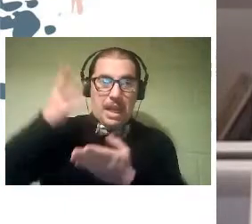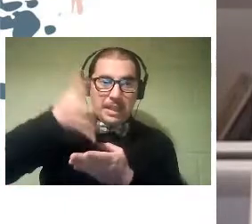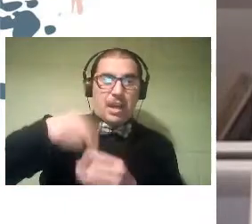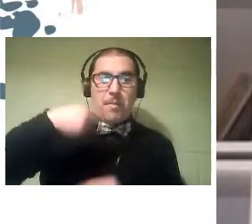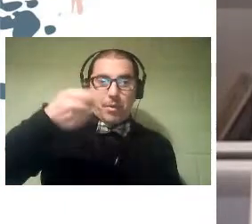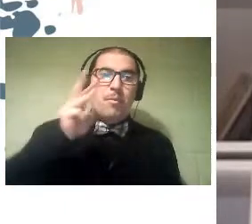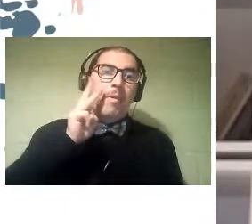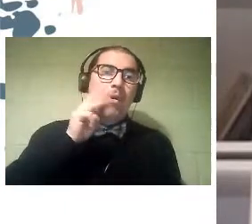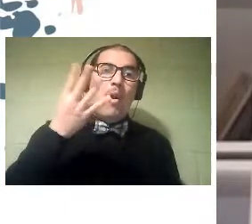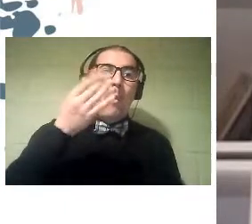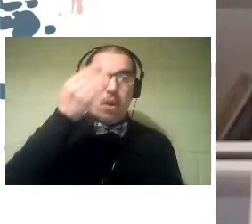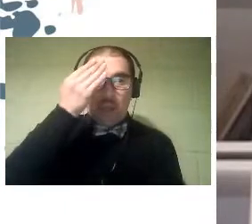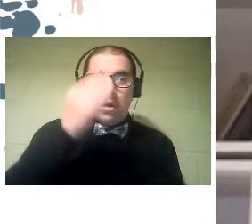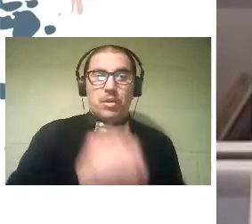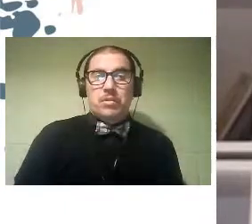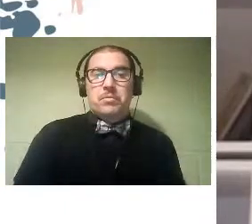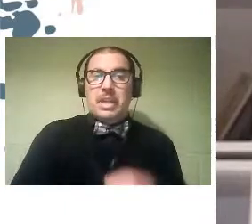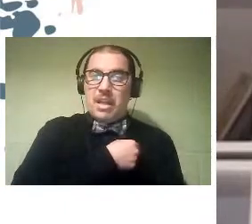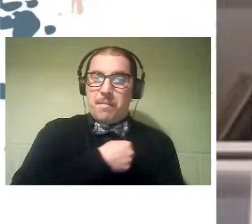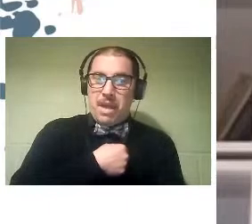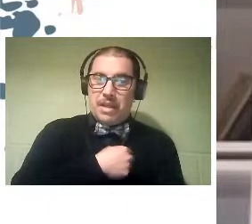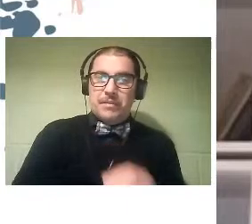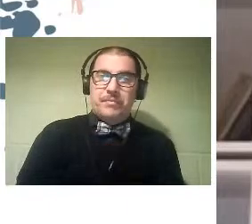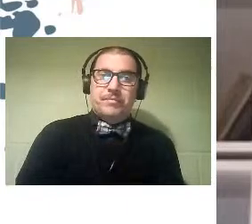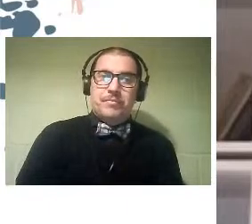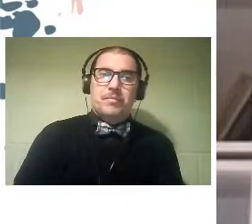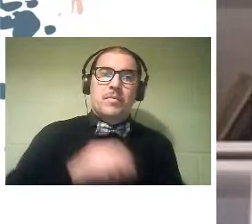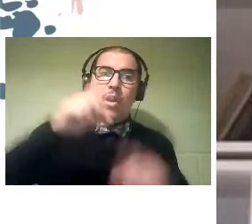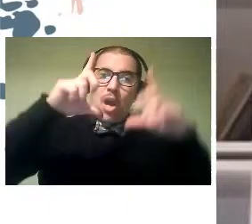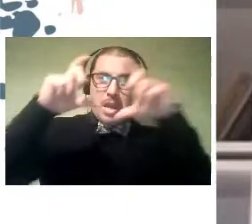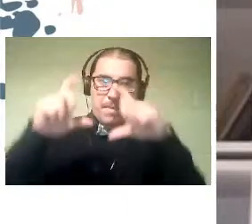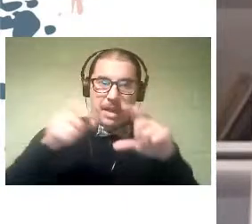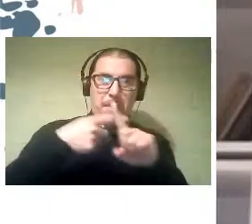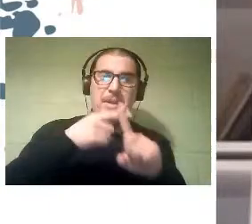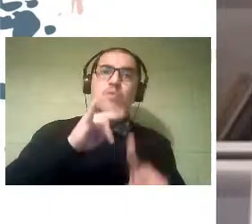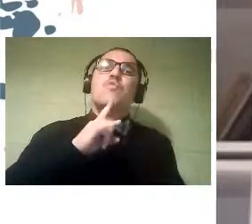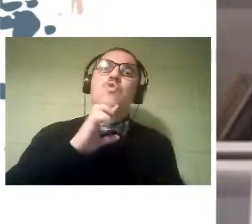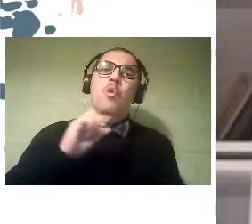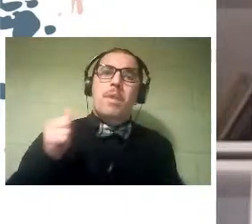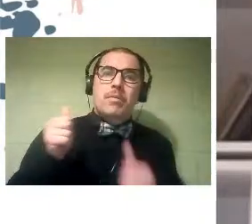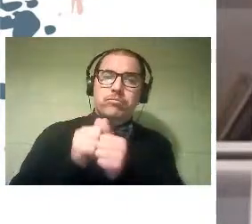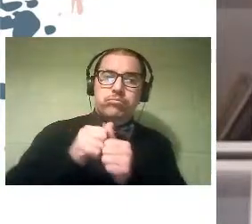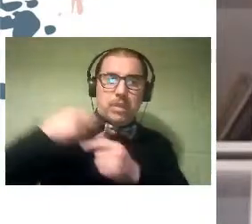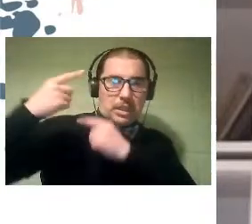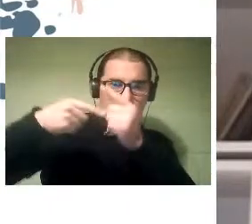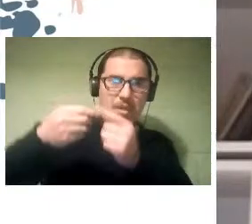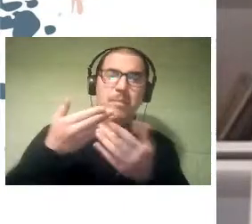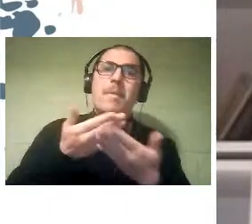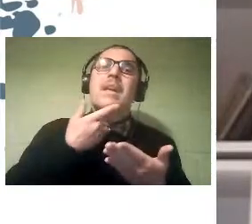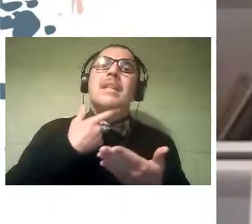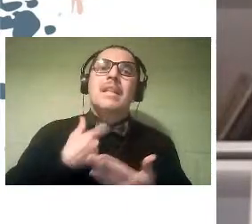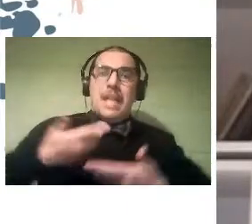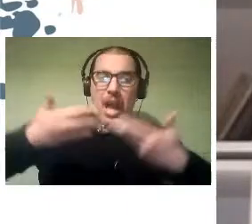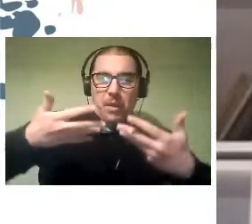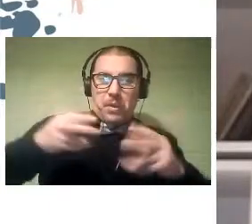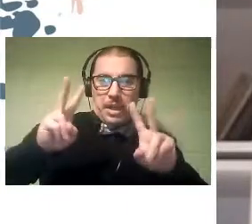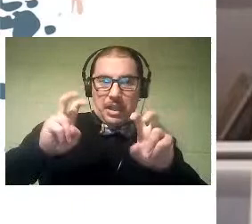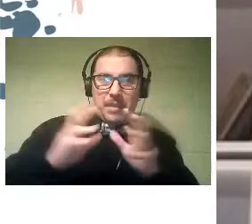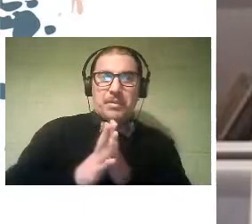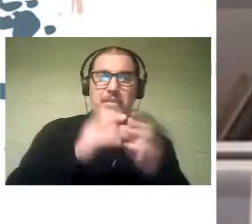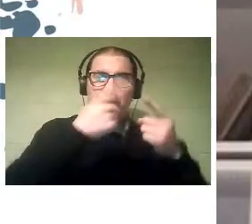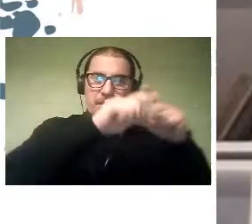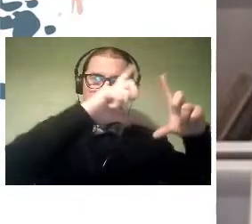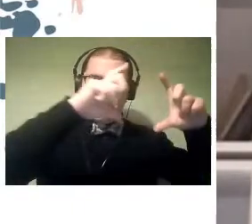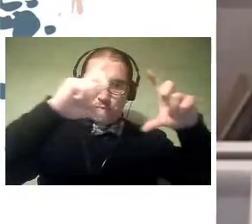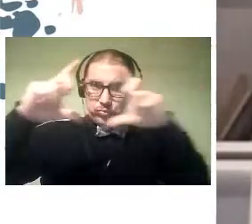miércoles 4 de agosto titulada Imagen y Utopía, una aproximación a la historia y al interés actual de la serie de